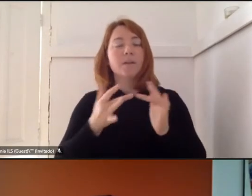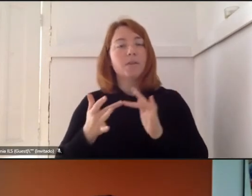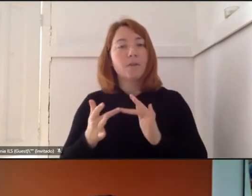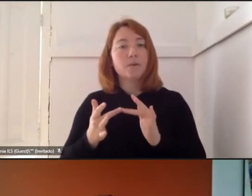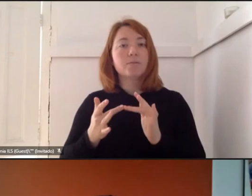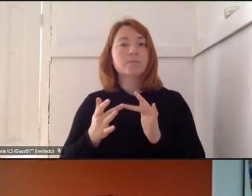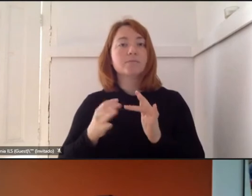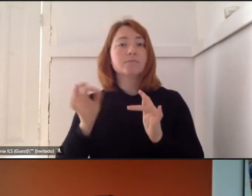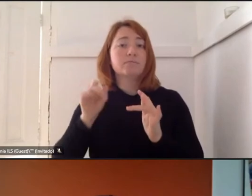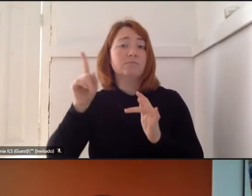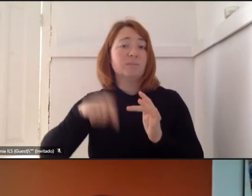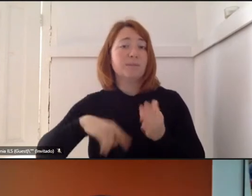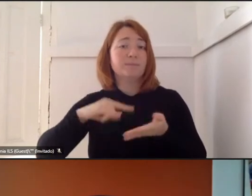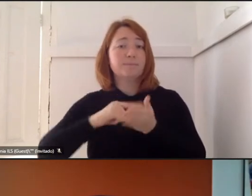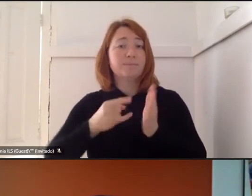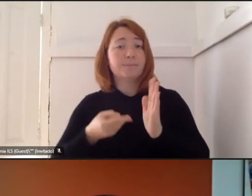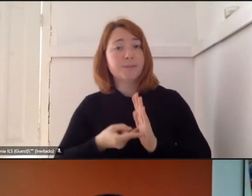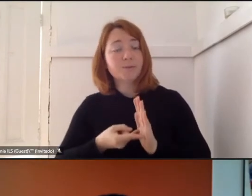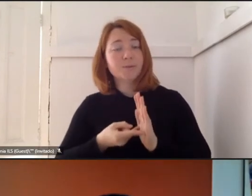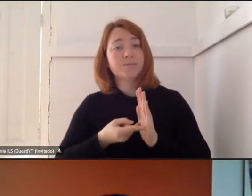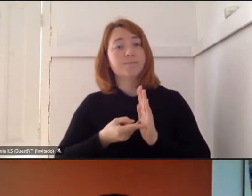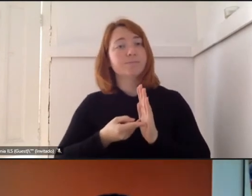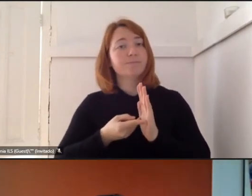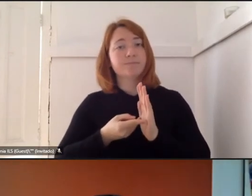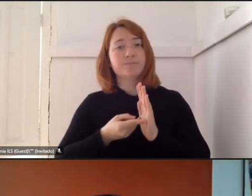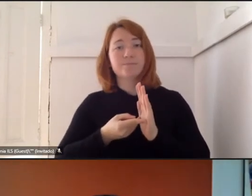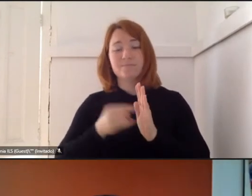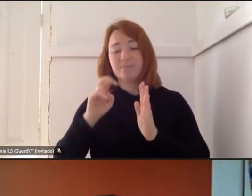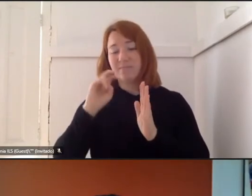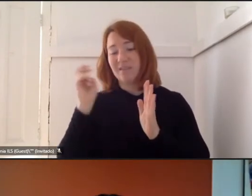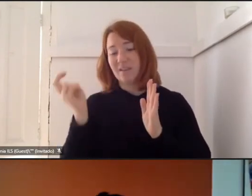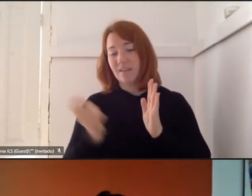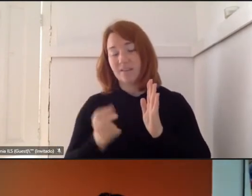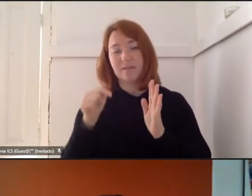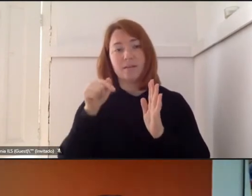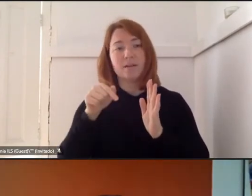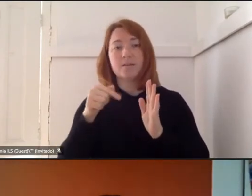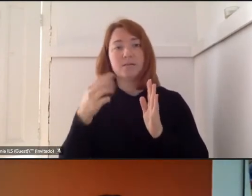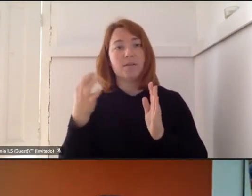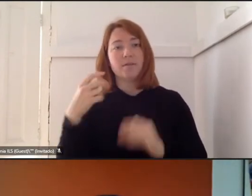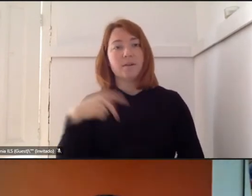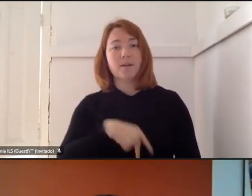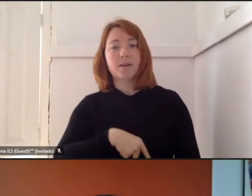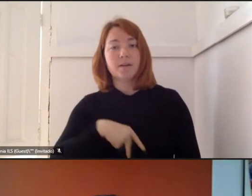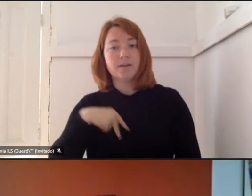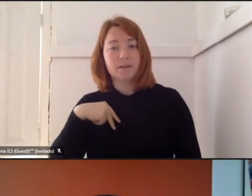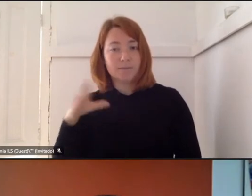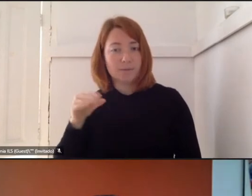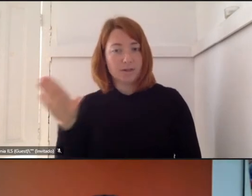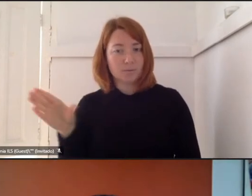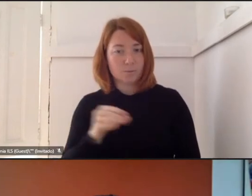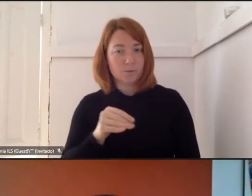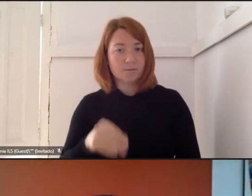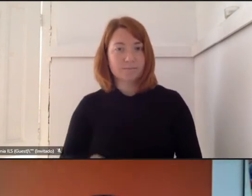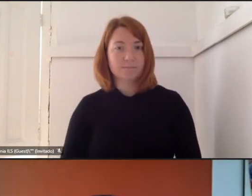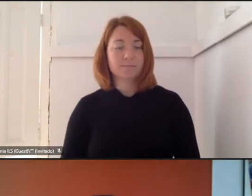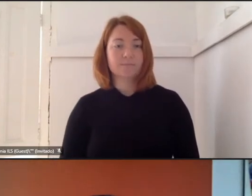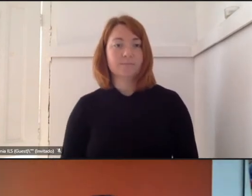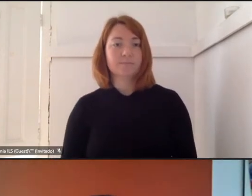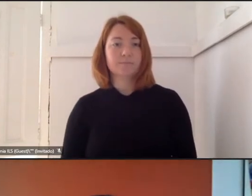las metodologías, etcétera, todo eso es transversal a todas las materias. Está claro.